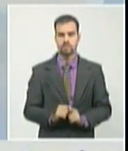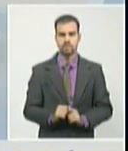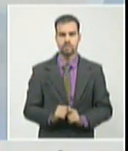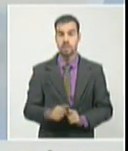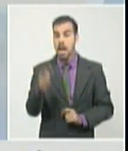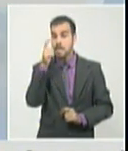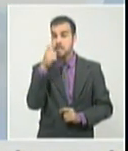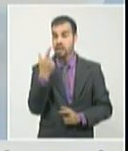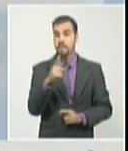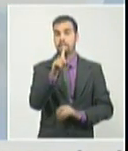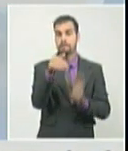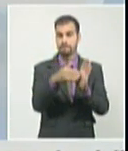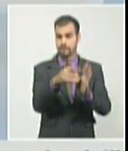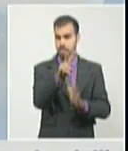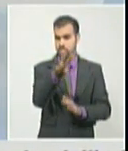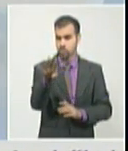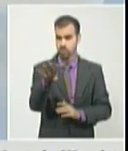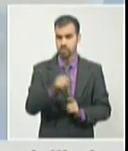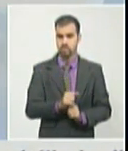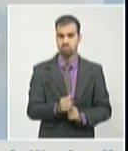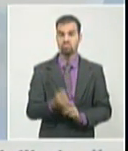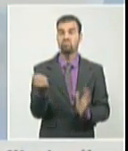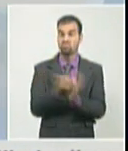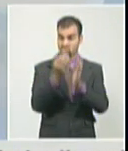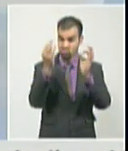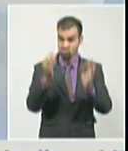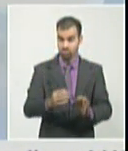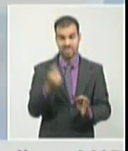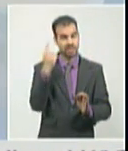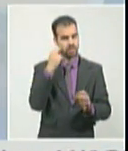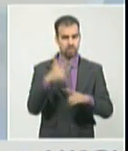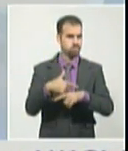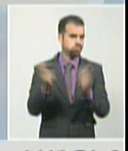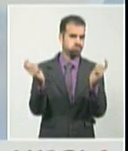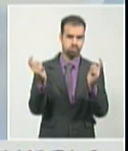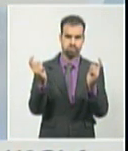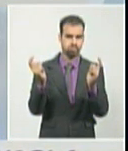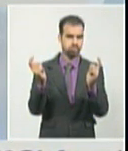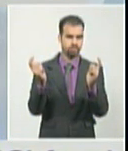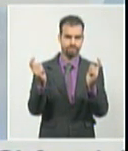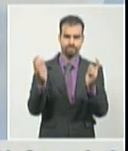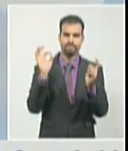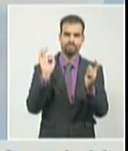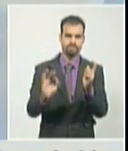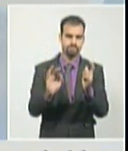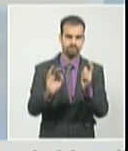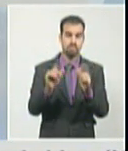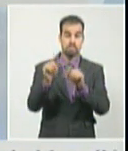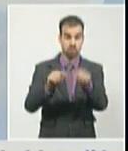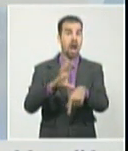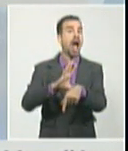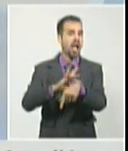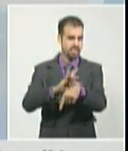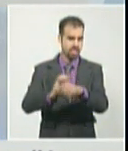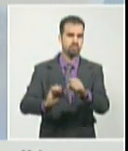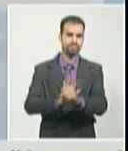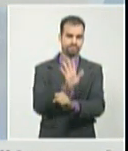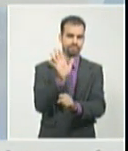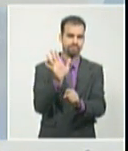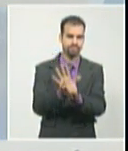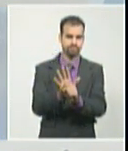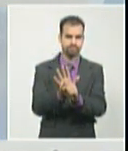hoy también la cifra más alta de confirmado que hemos tenido en toda la pandemia